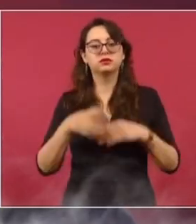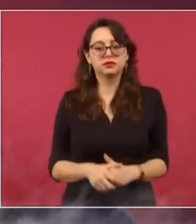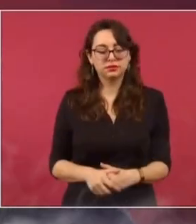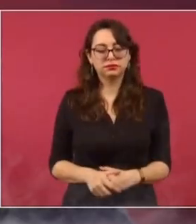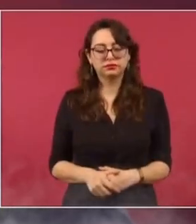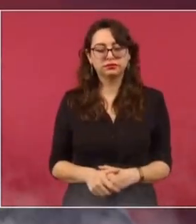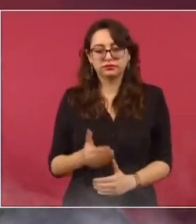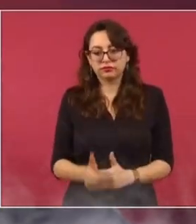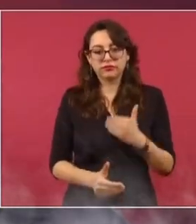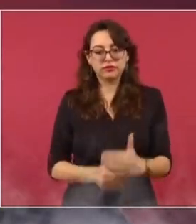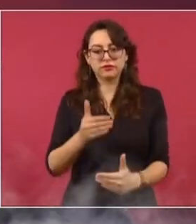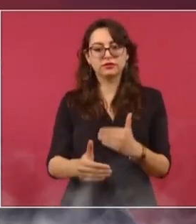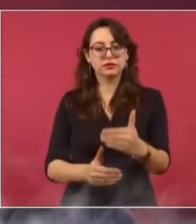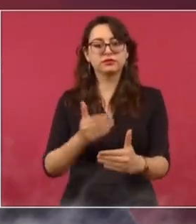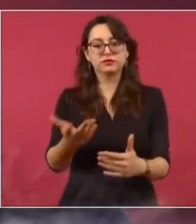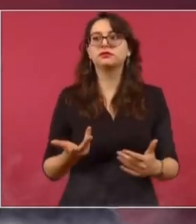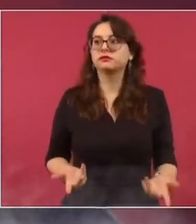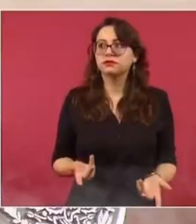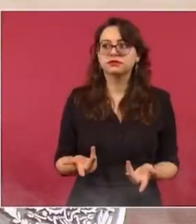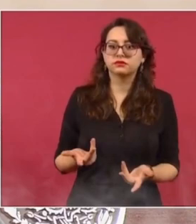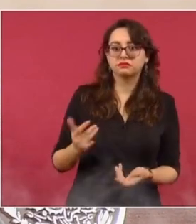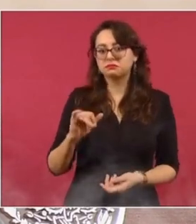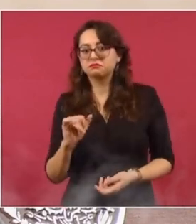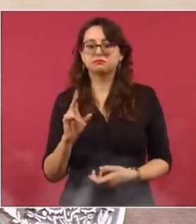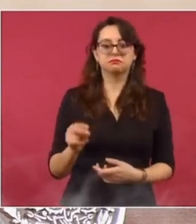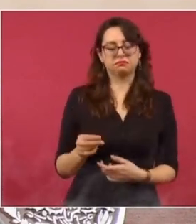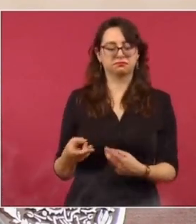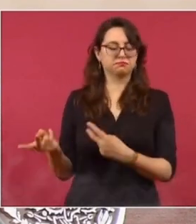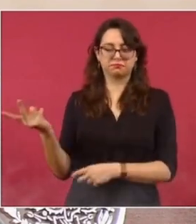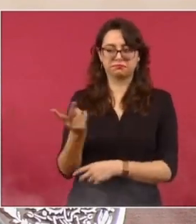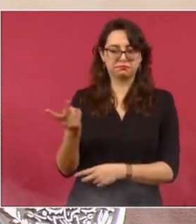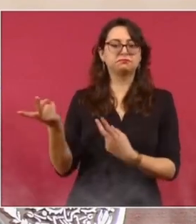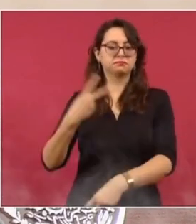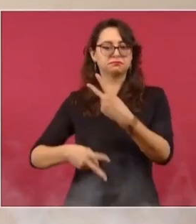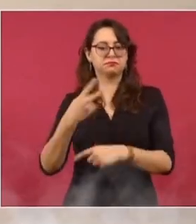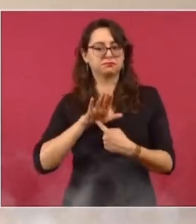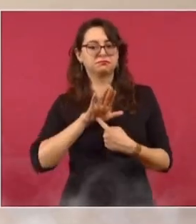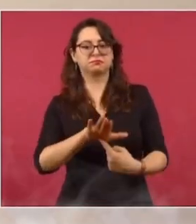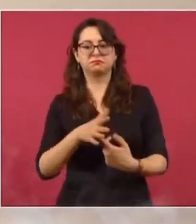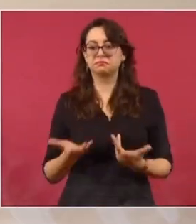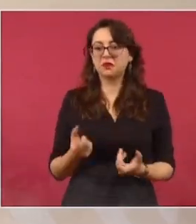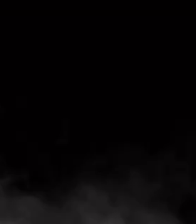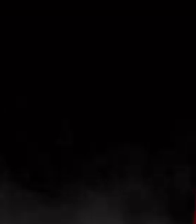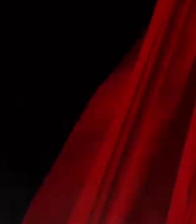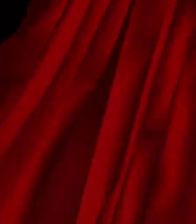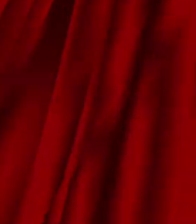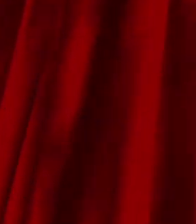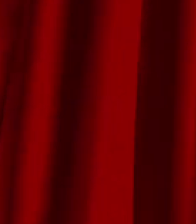cómo han ido avanzando? ¿O cuáles son los obstáculos que se tienen?